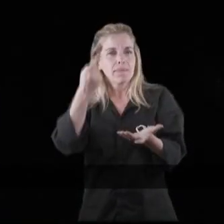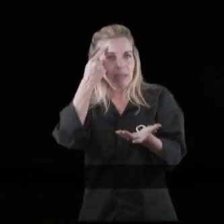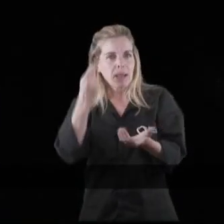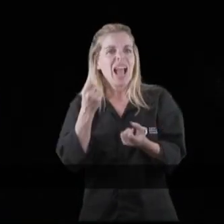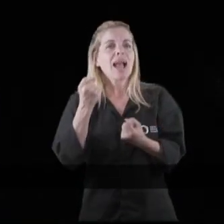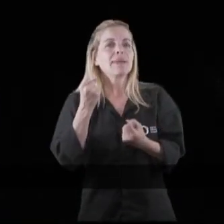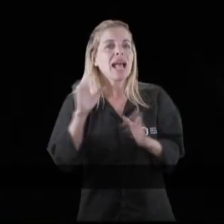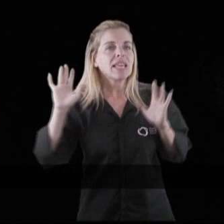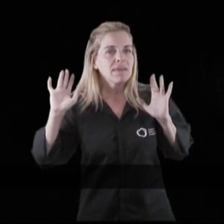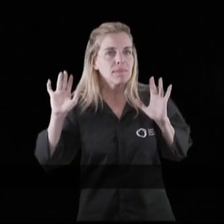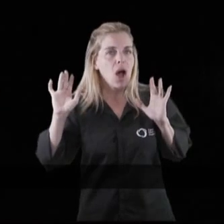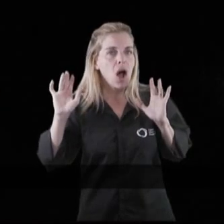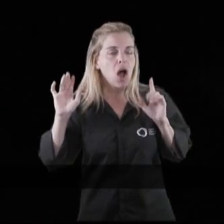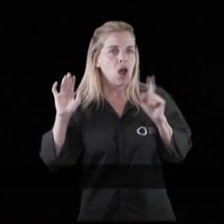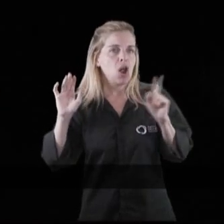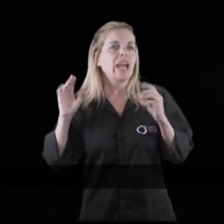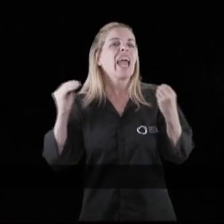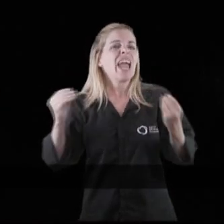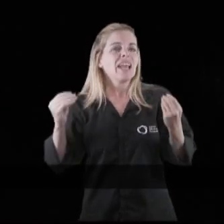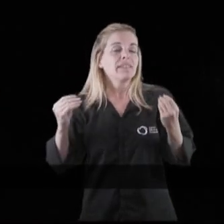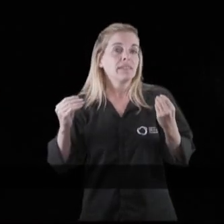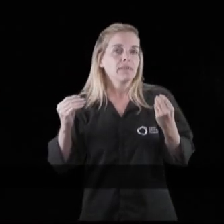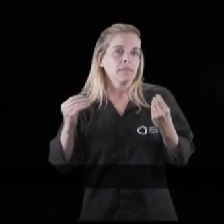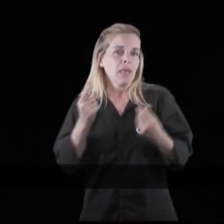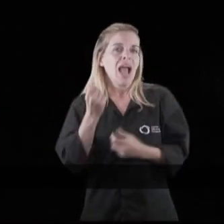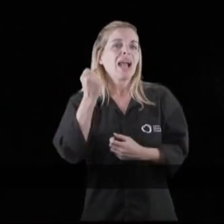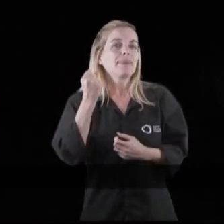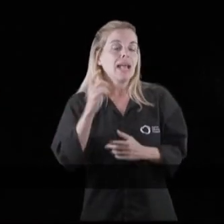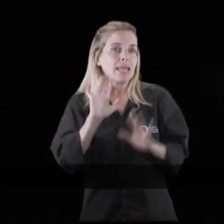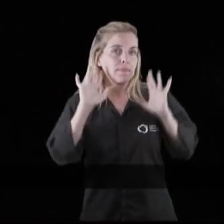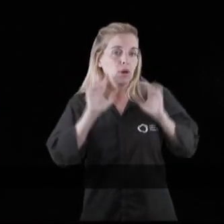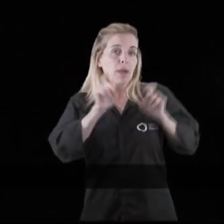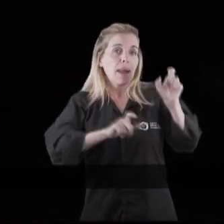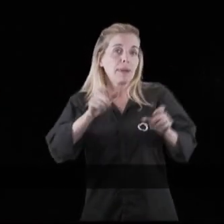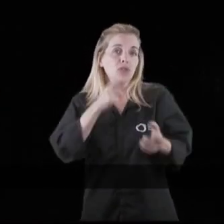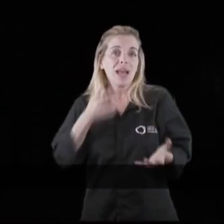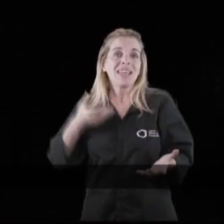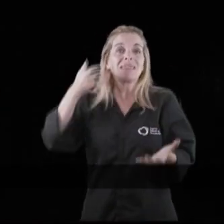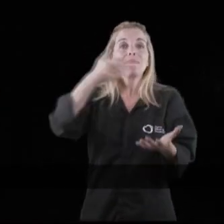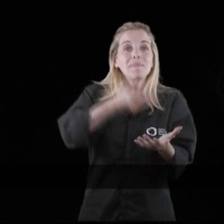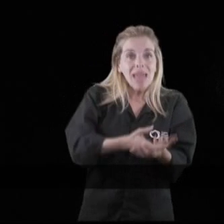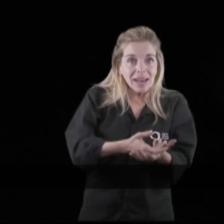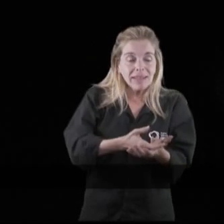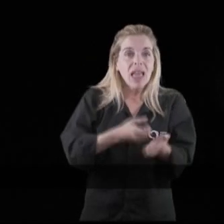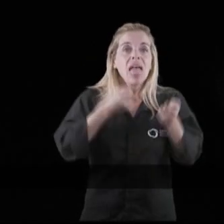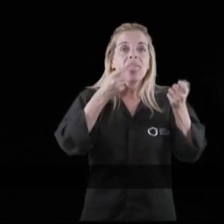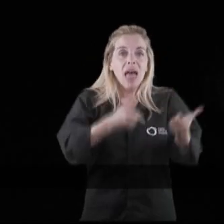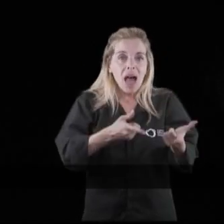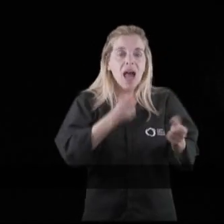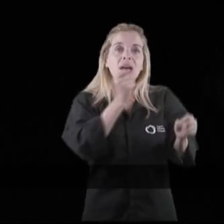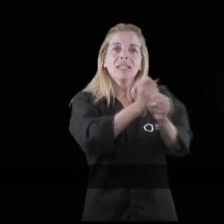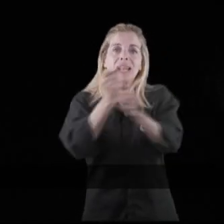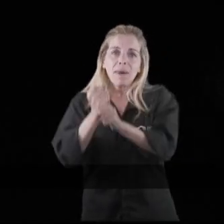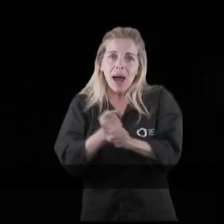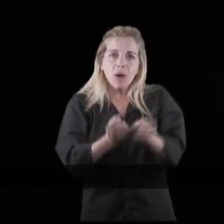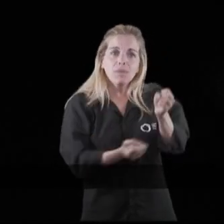capitalismo, que es alguien que invierte a riesgo, produce y así genera trabajo.